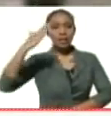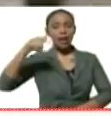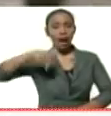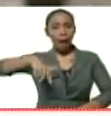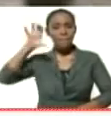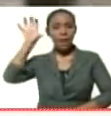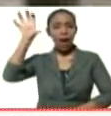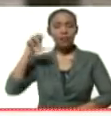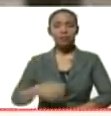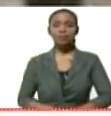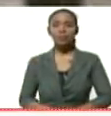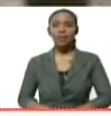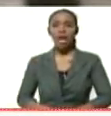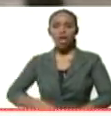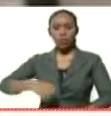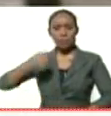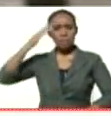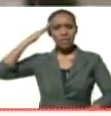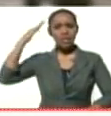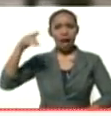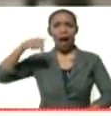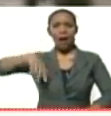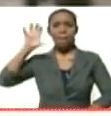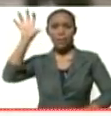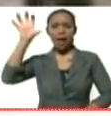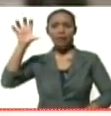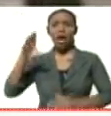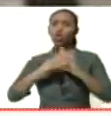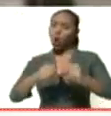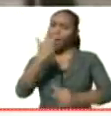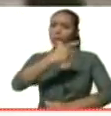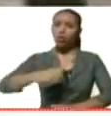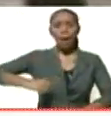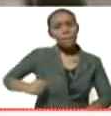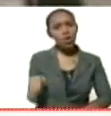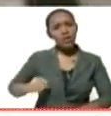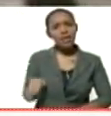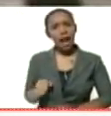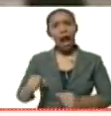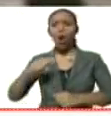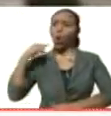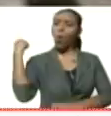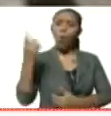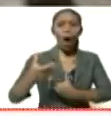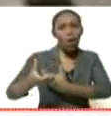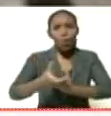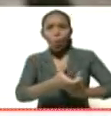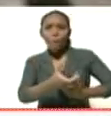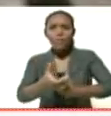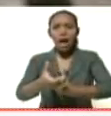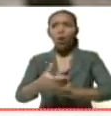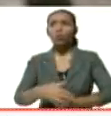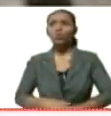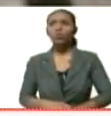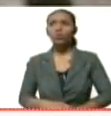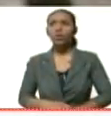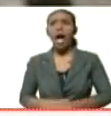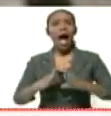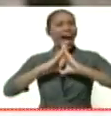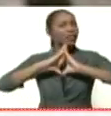país, soldados de la patria, a todo el personal policial, a los bomberos,